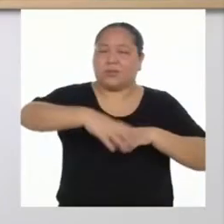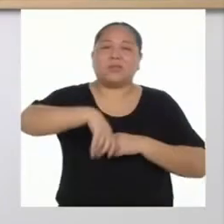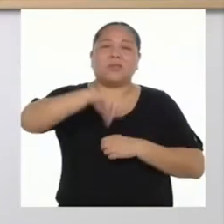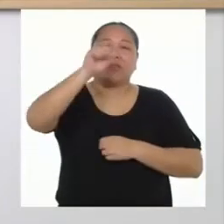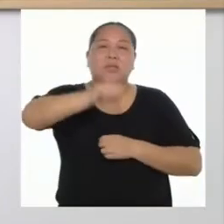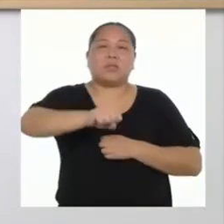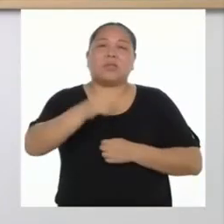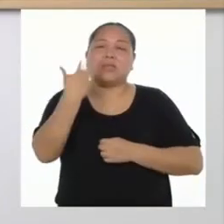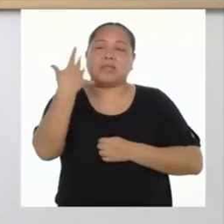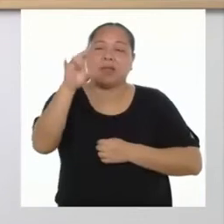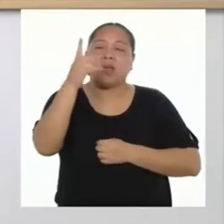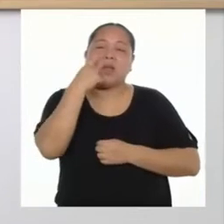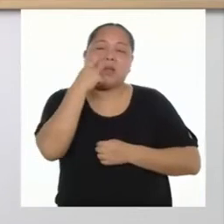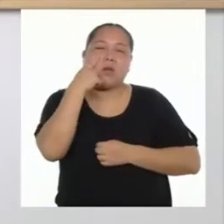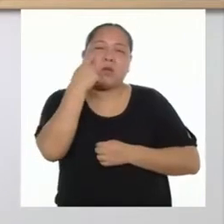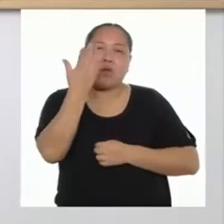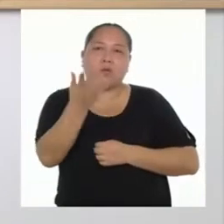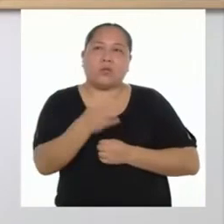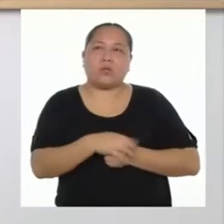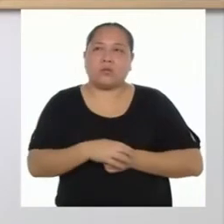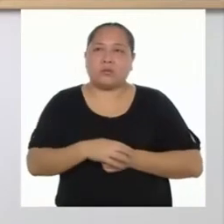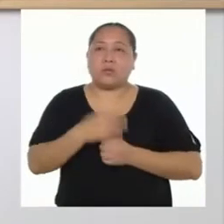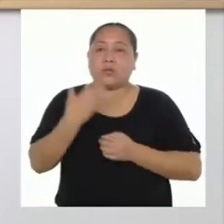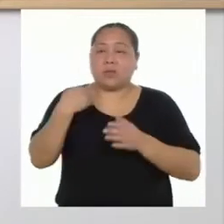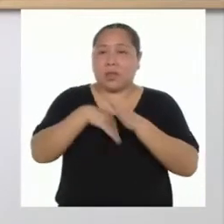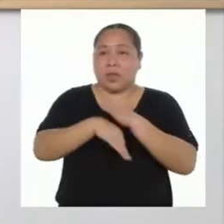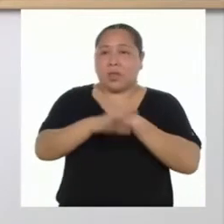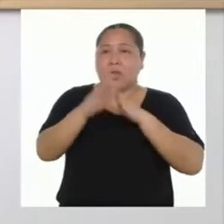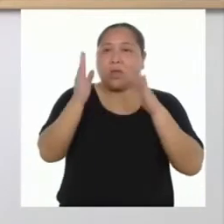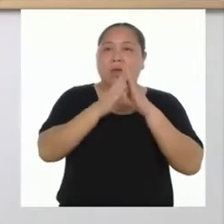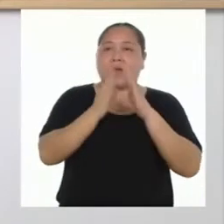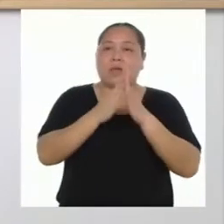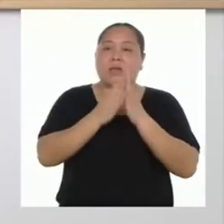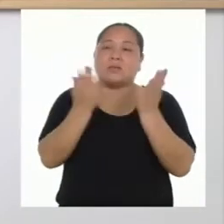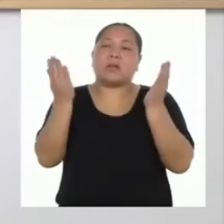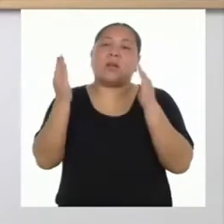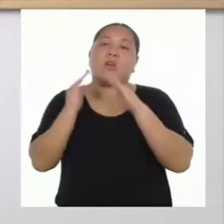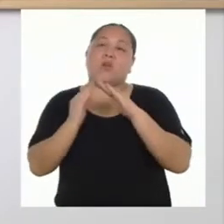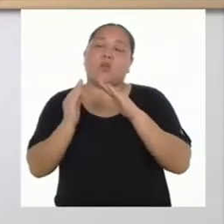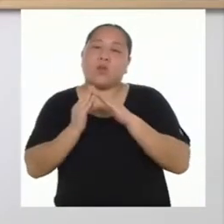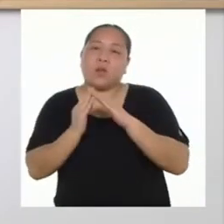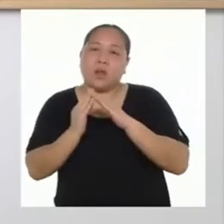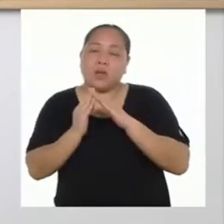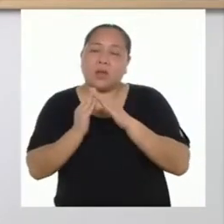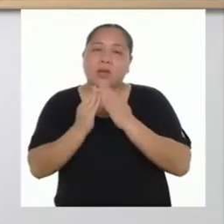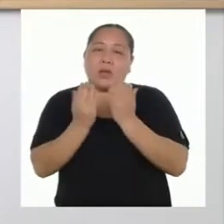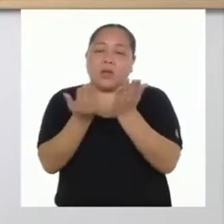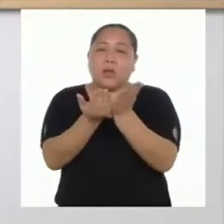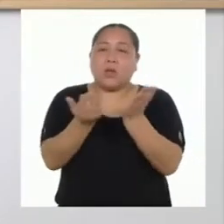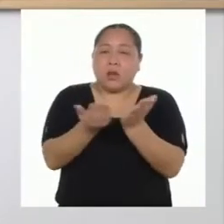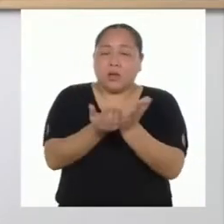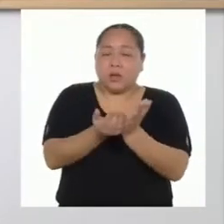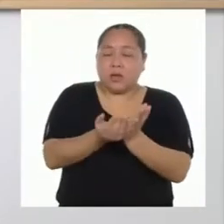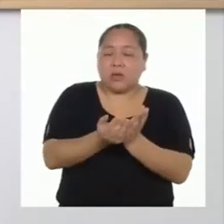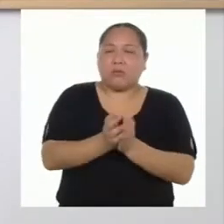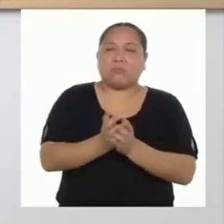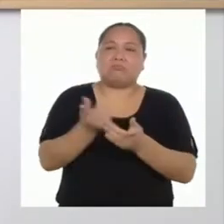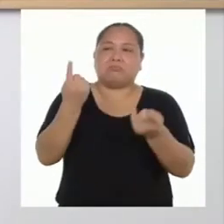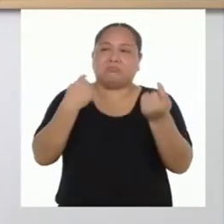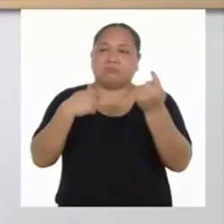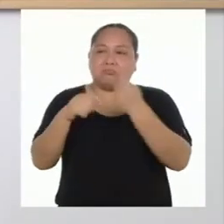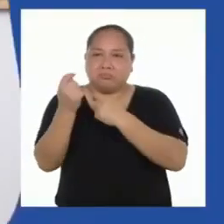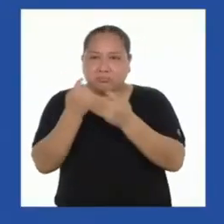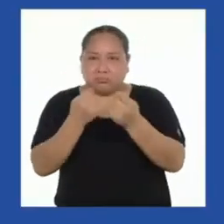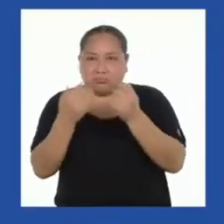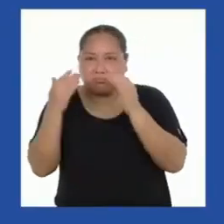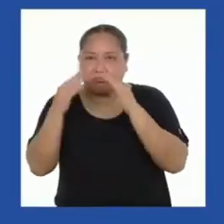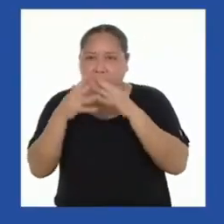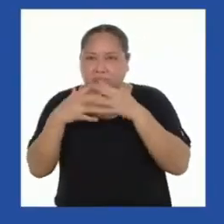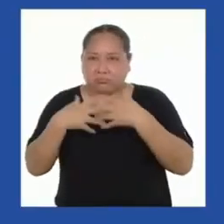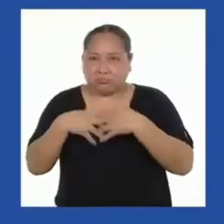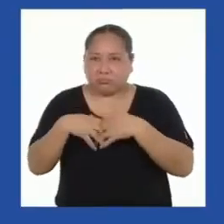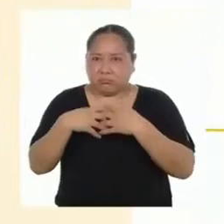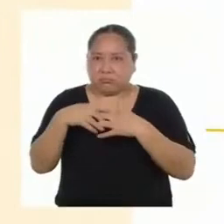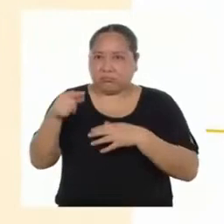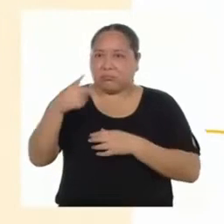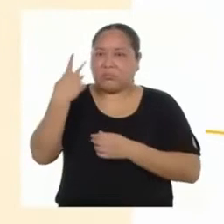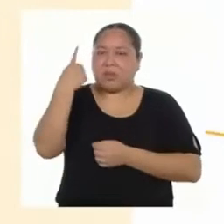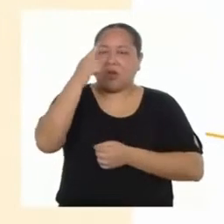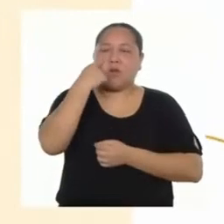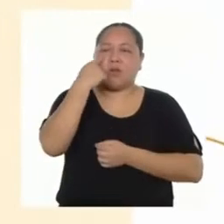Claro, esto ya lo conocen. Desde nuestras casas, escuelas, negocios, podemos separar los residuos en